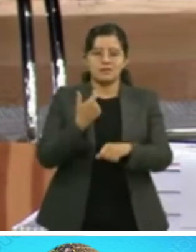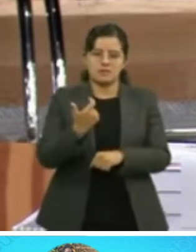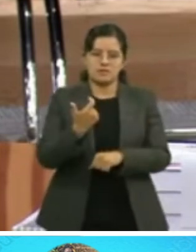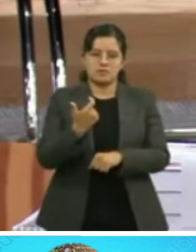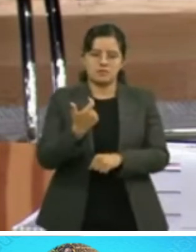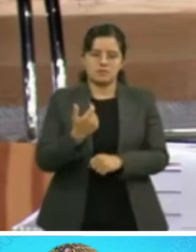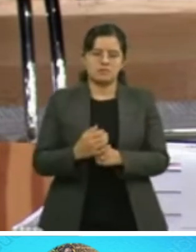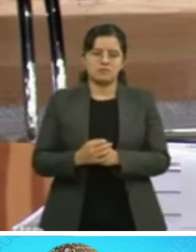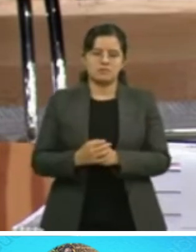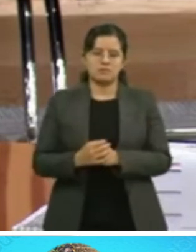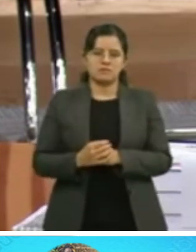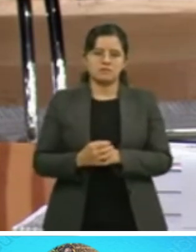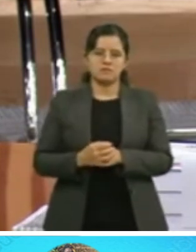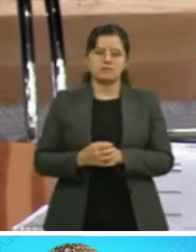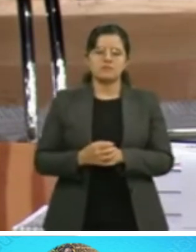más lo